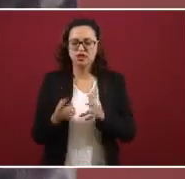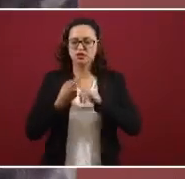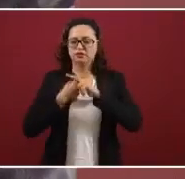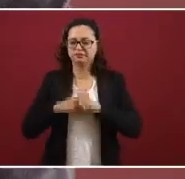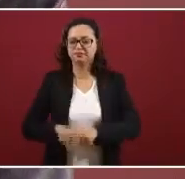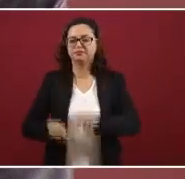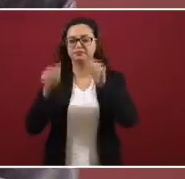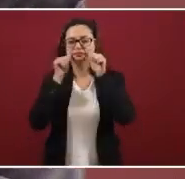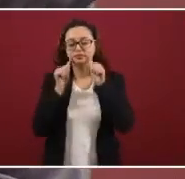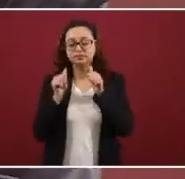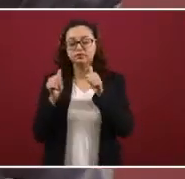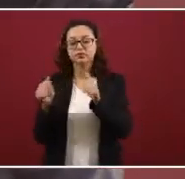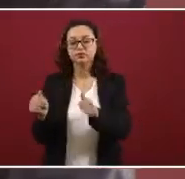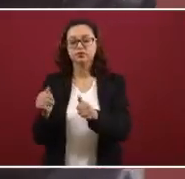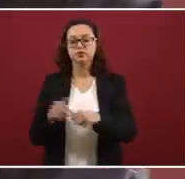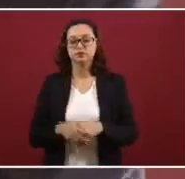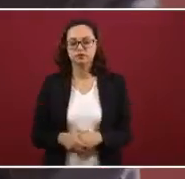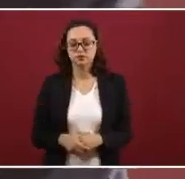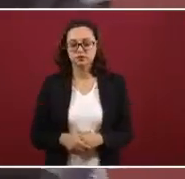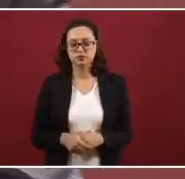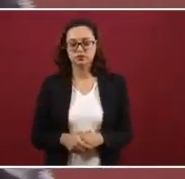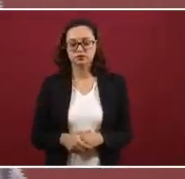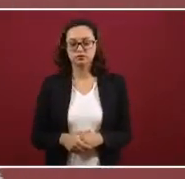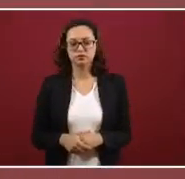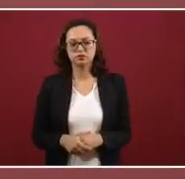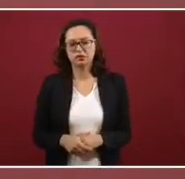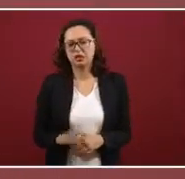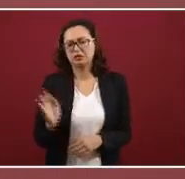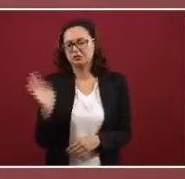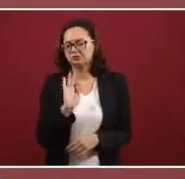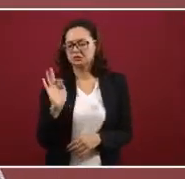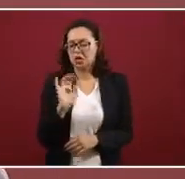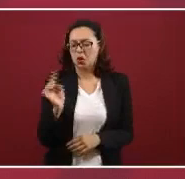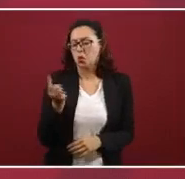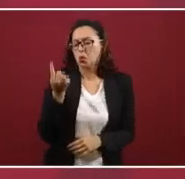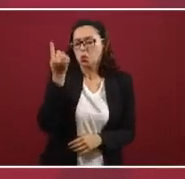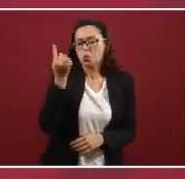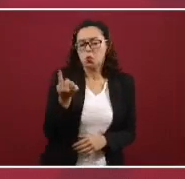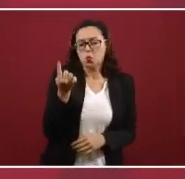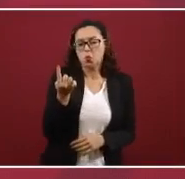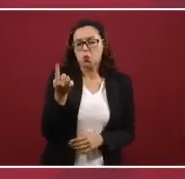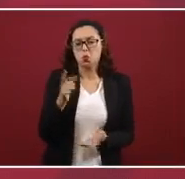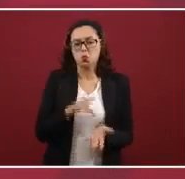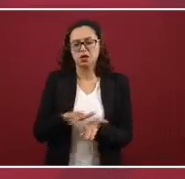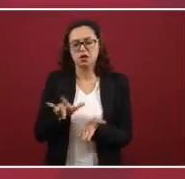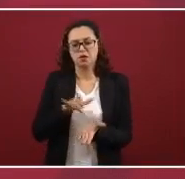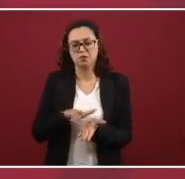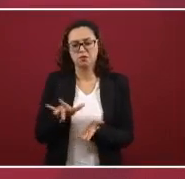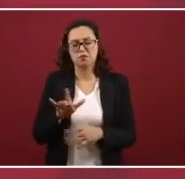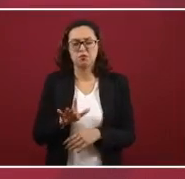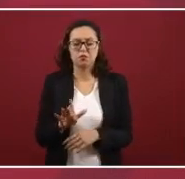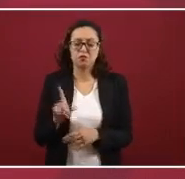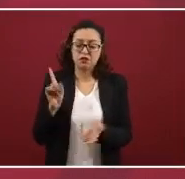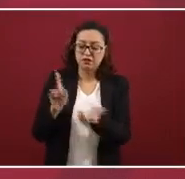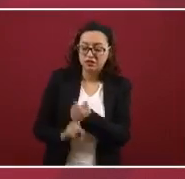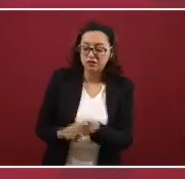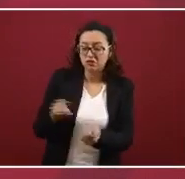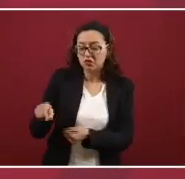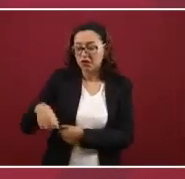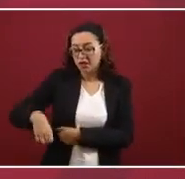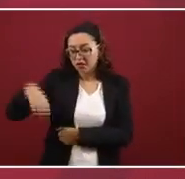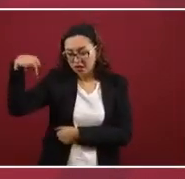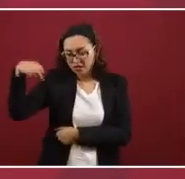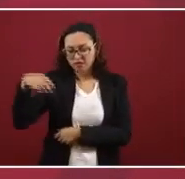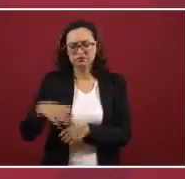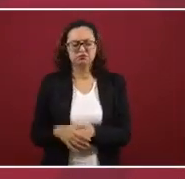aún con un apoyo, que a un hogar, porque hay un adulto mayor, le llegó